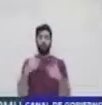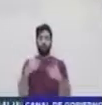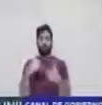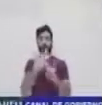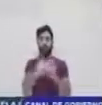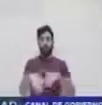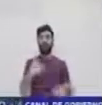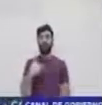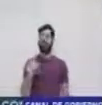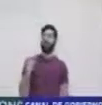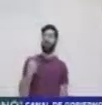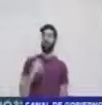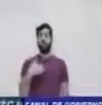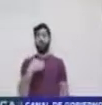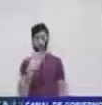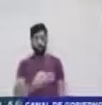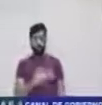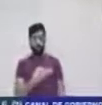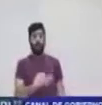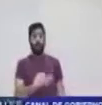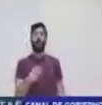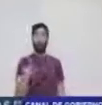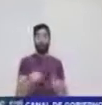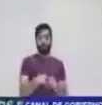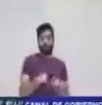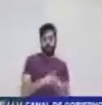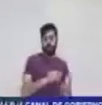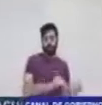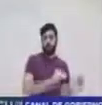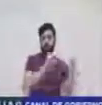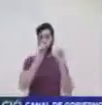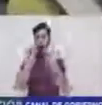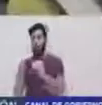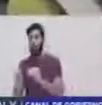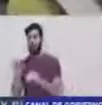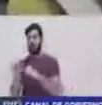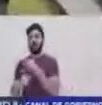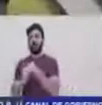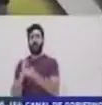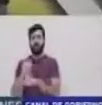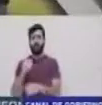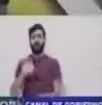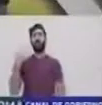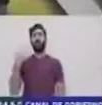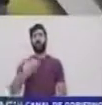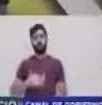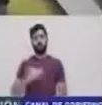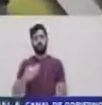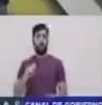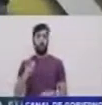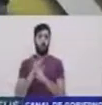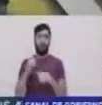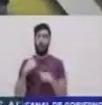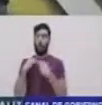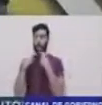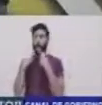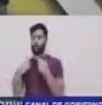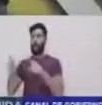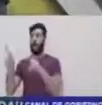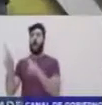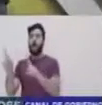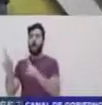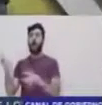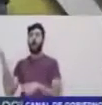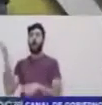real. O sea, si yo algo que voy a publicar o algo que voy a hacer en la red, no sería capaz de hacerlo en la vida real porque me abochornaría,